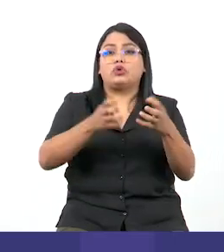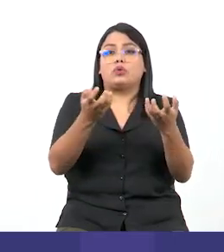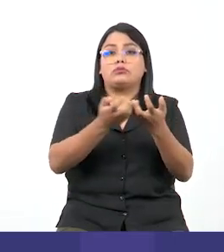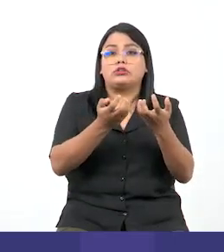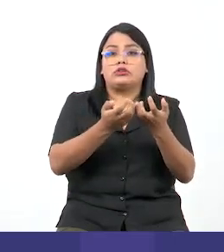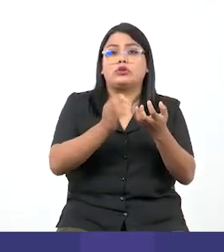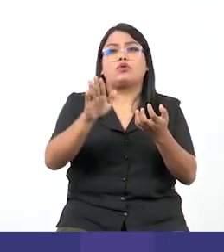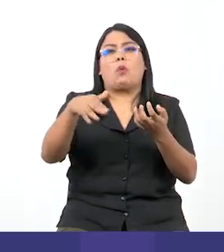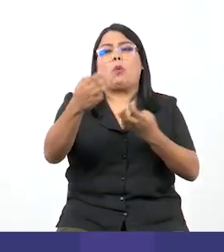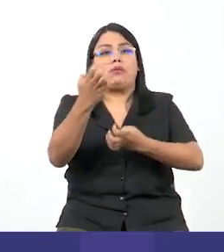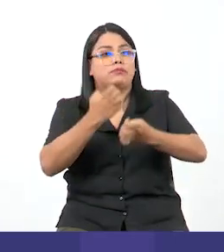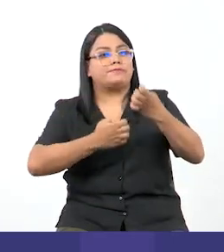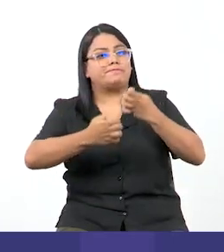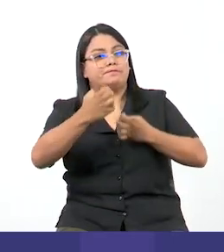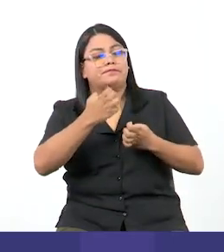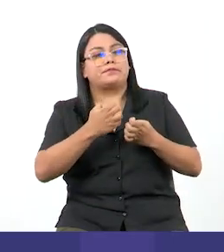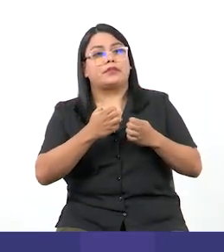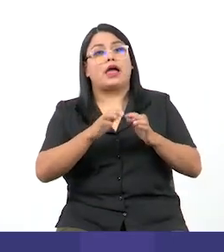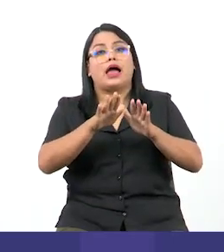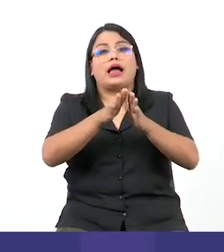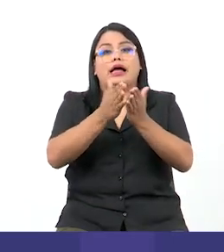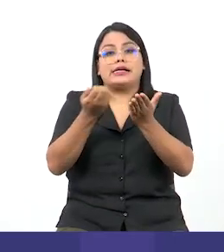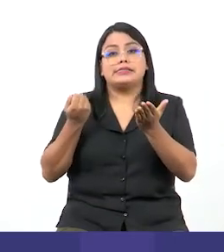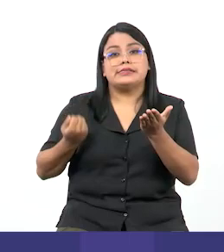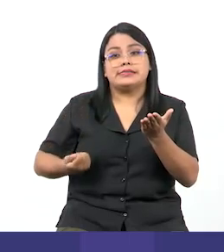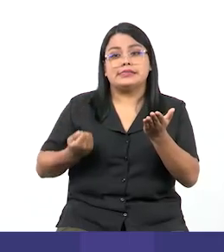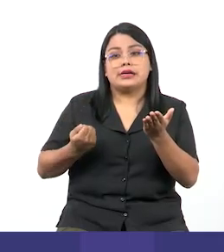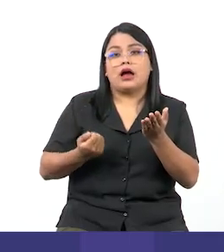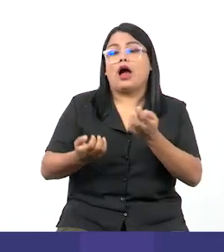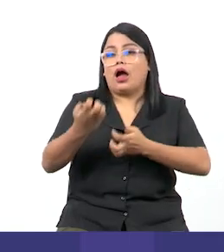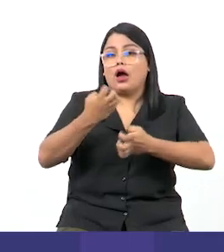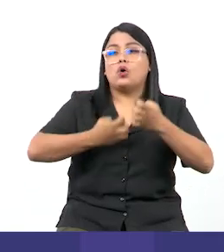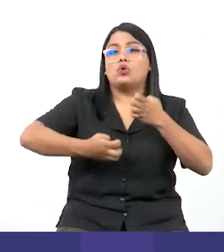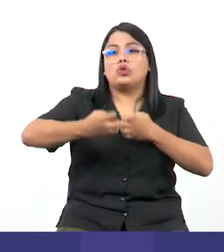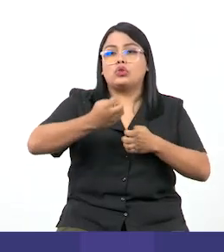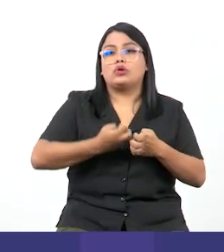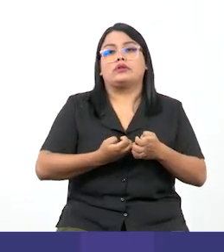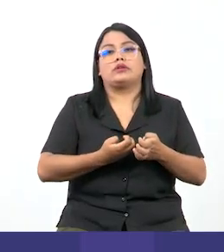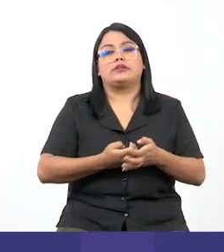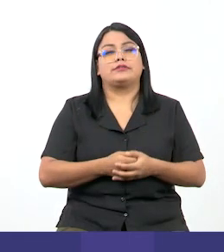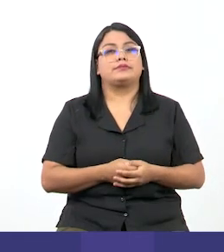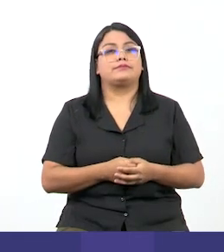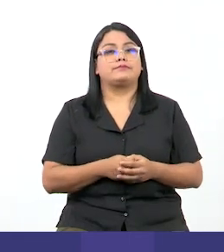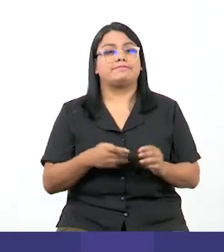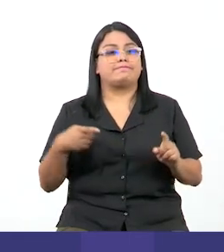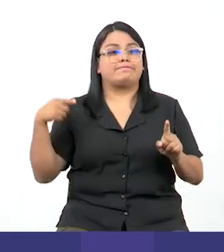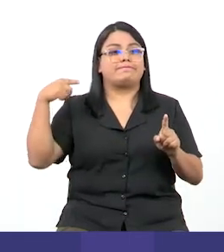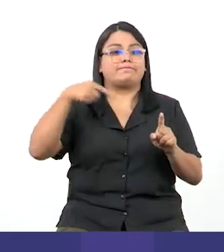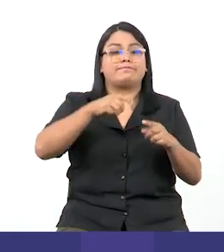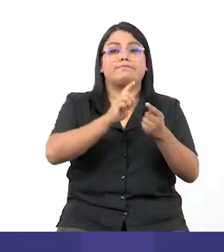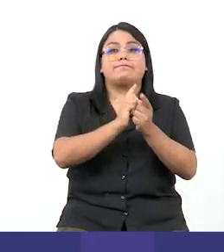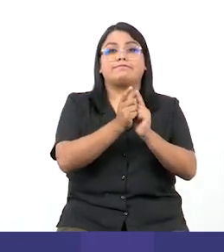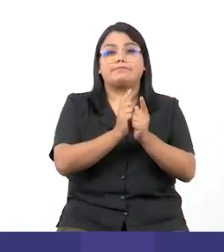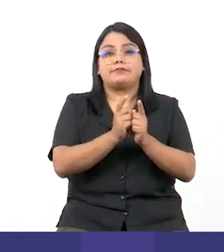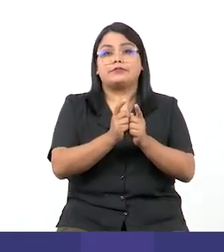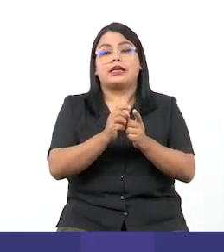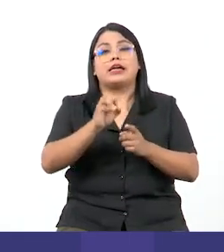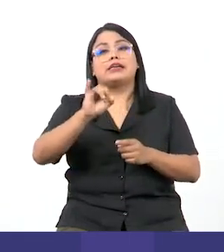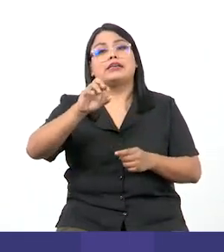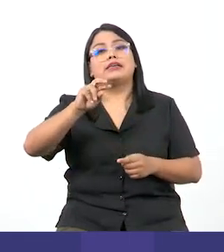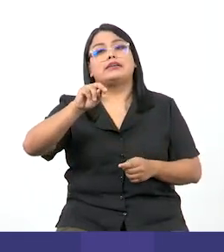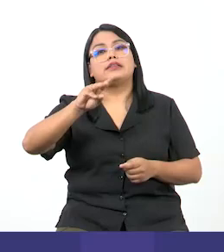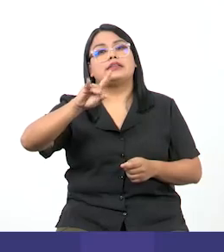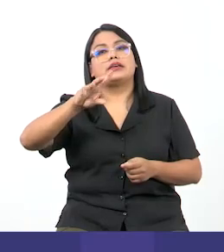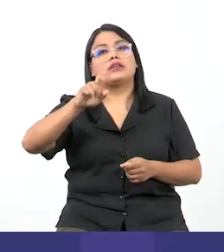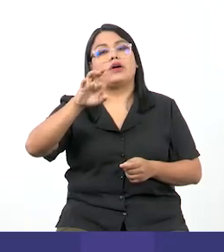trabajo, debe autoevaluarse. Por eso, el libro de texto posee una autoevaluación que está directamente